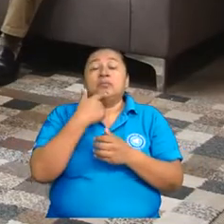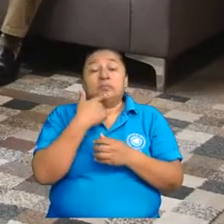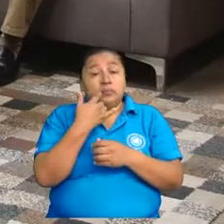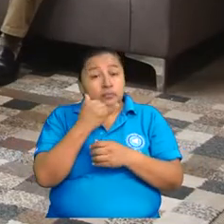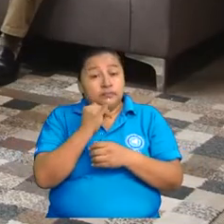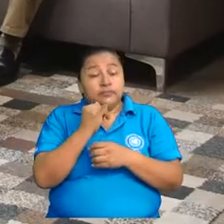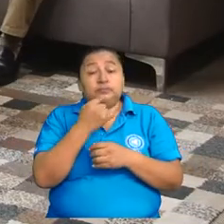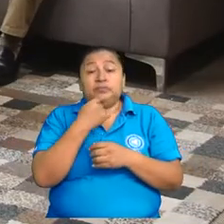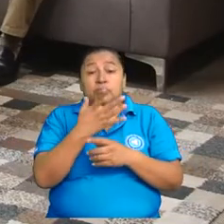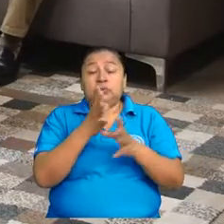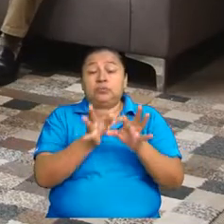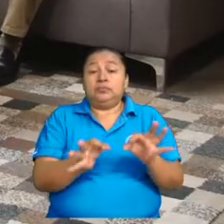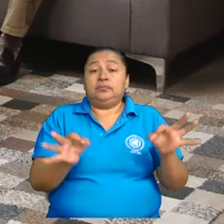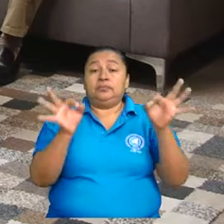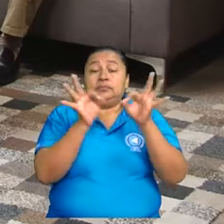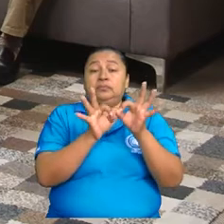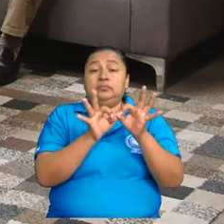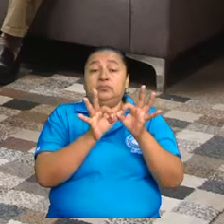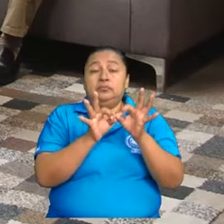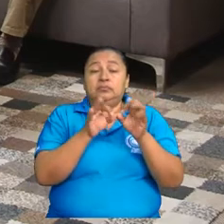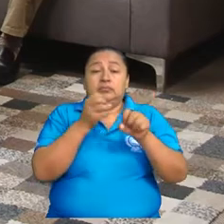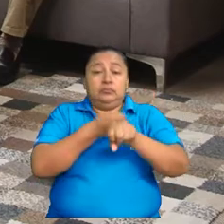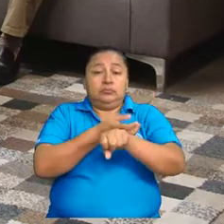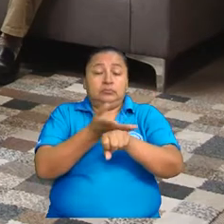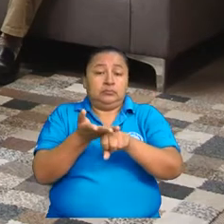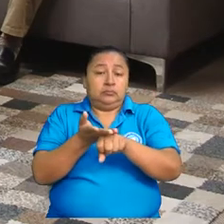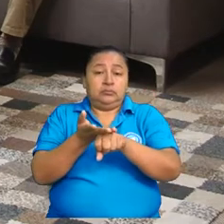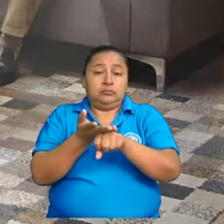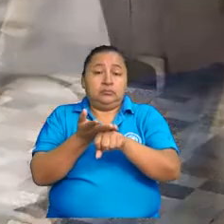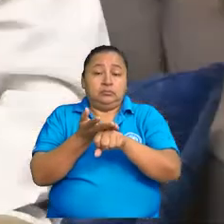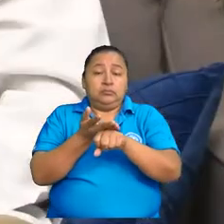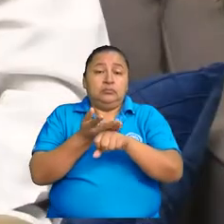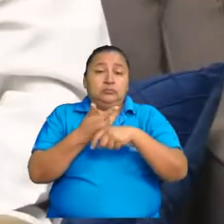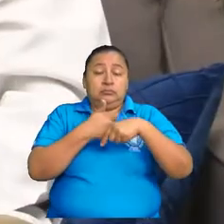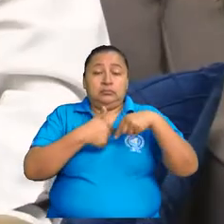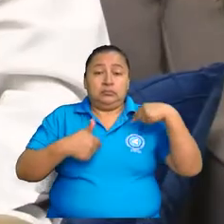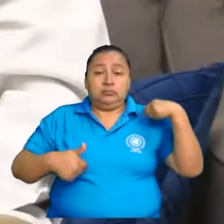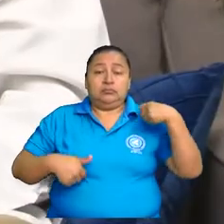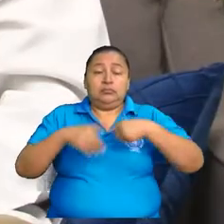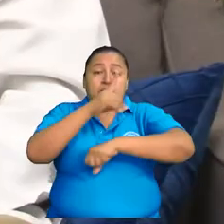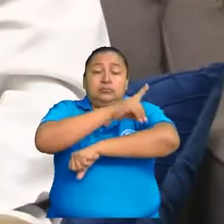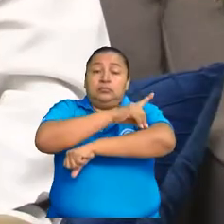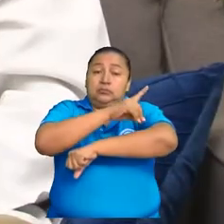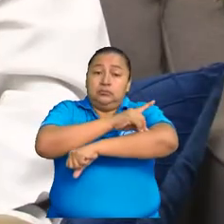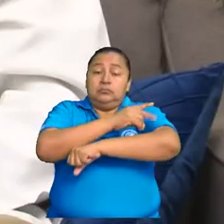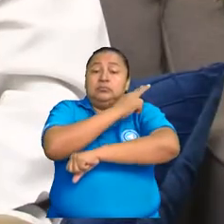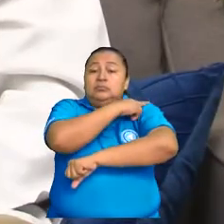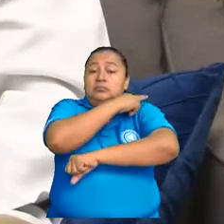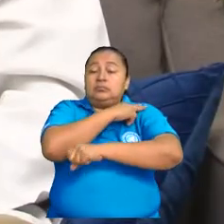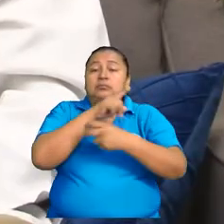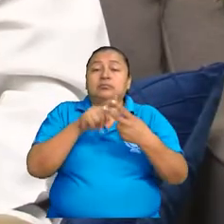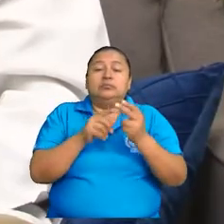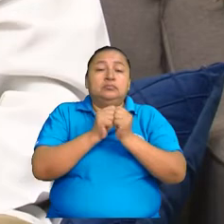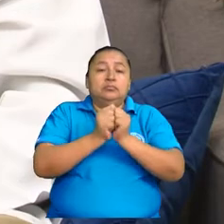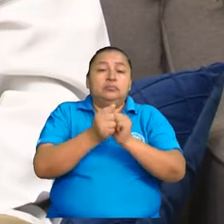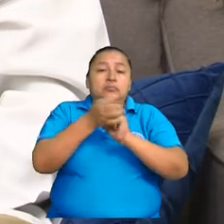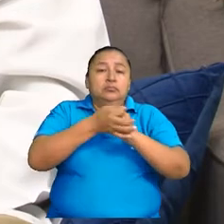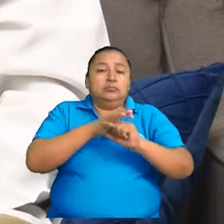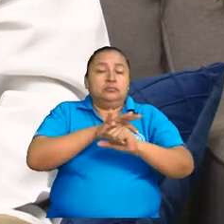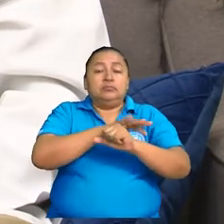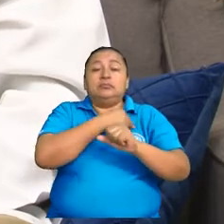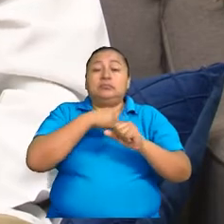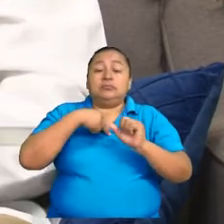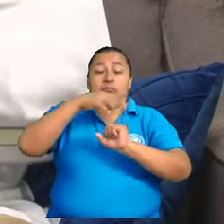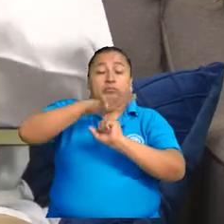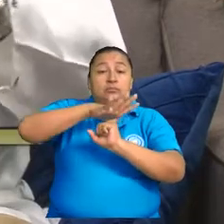que las orientaciones que nos dio de la Presidenta, el Comandante Nel, la compañera Rosario, de conformar la Comisión